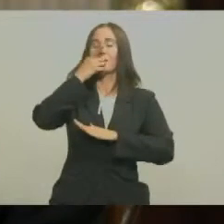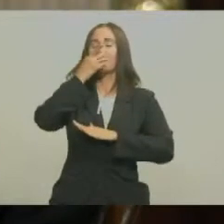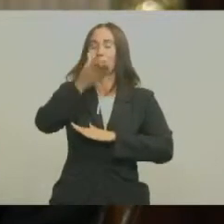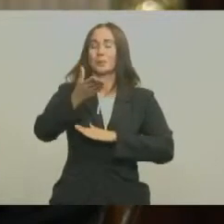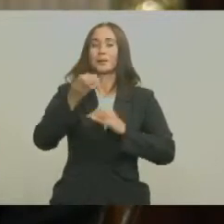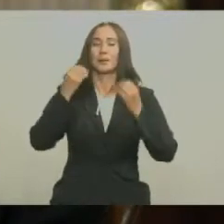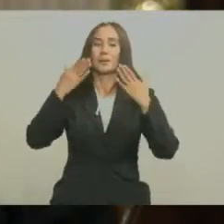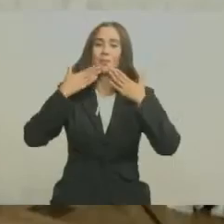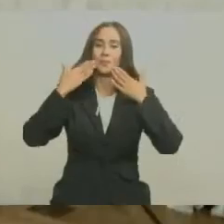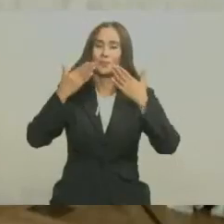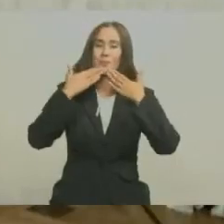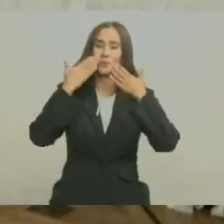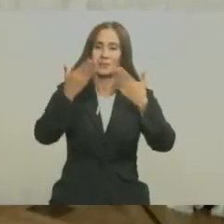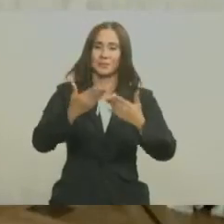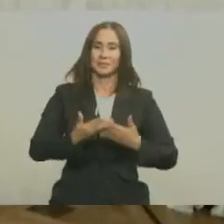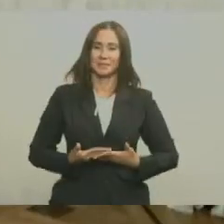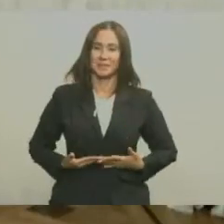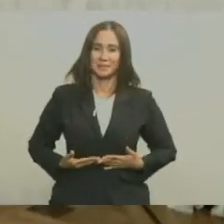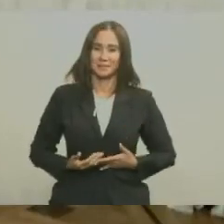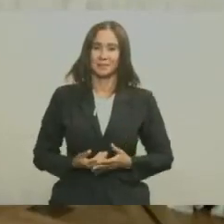dominicano. Muchas gracias.